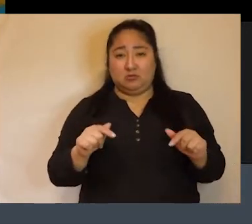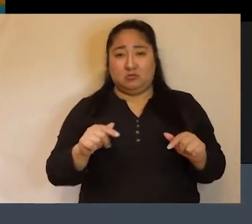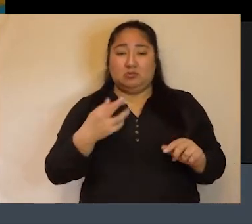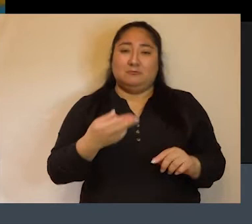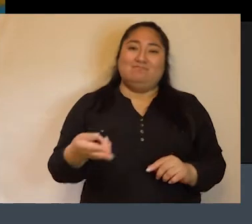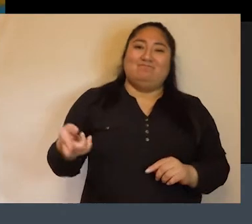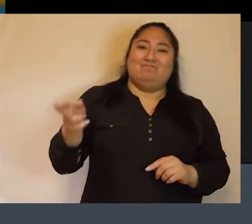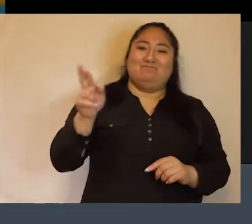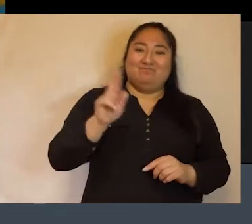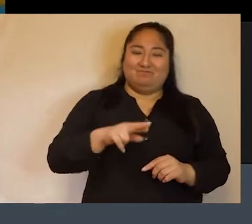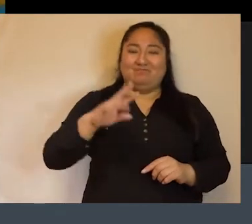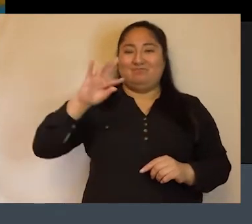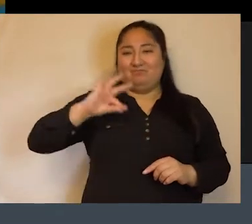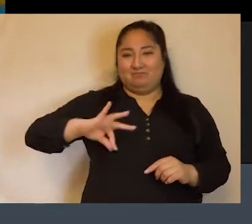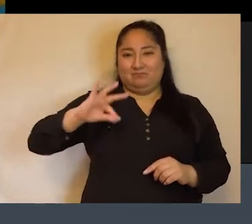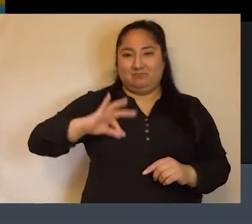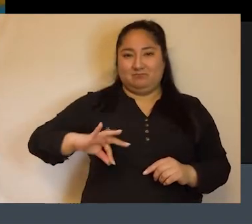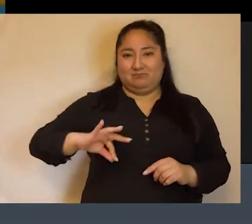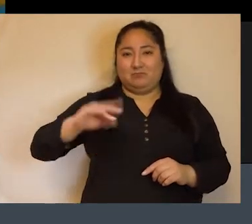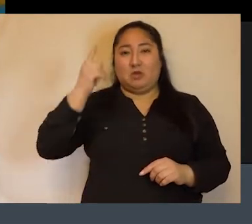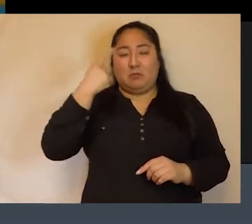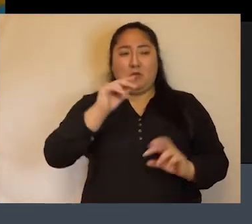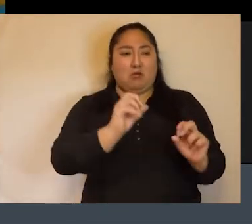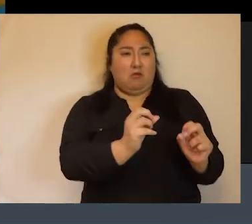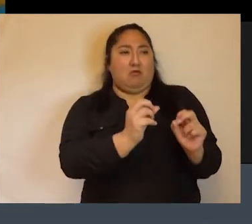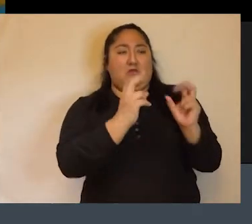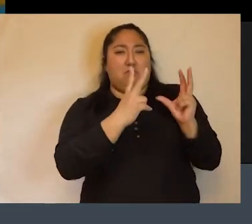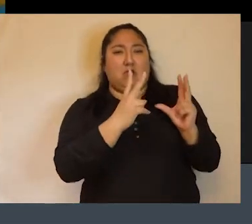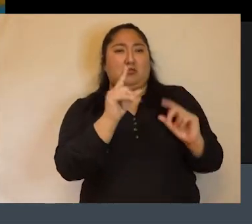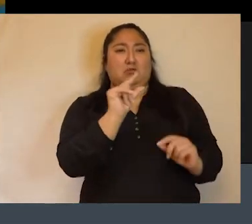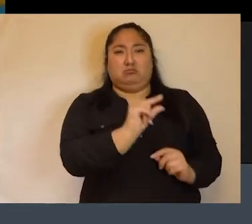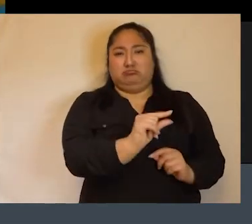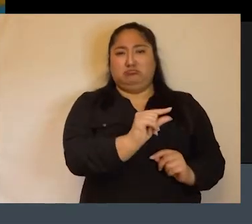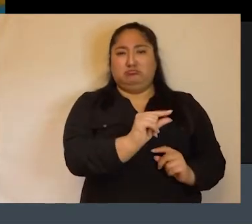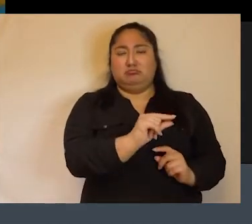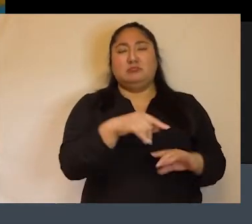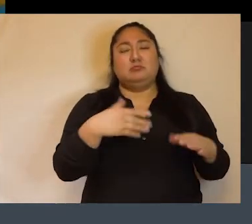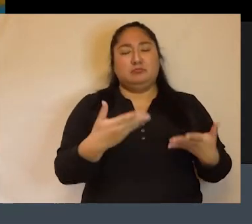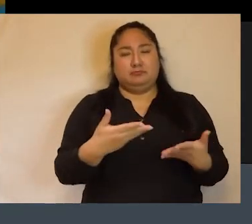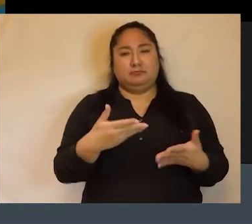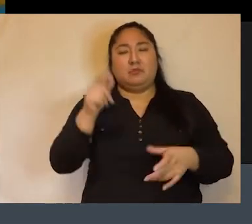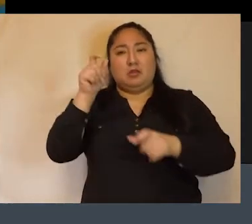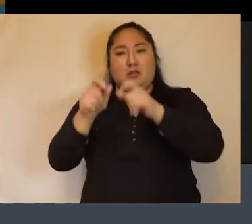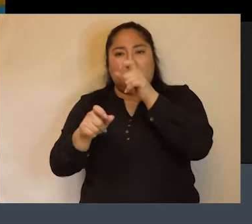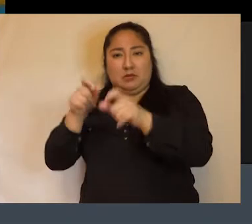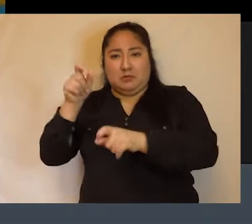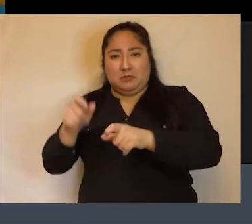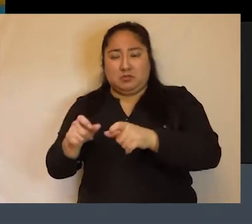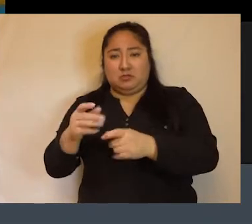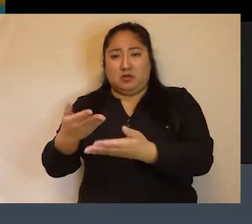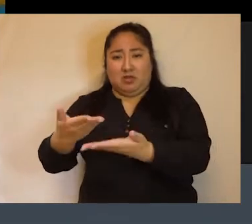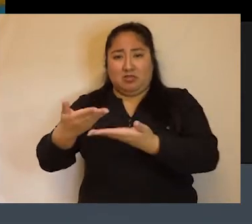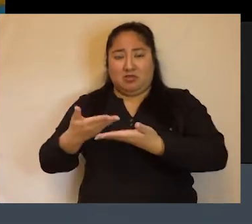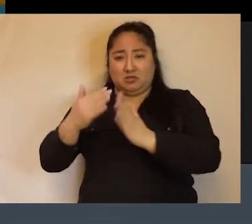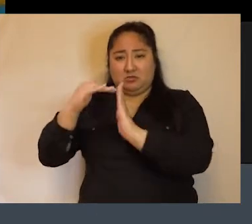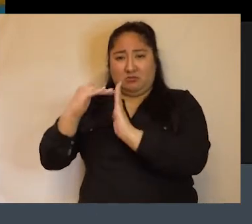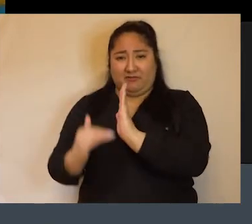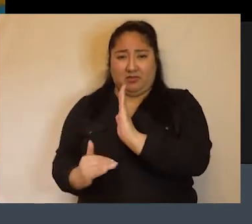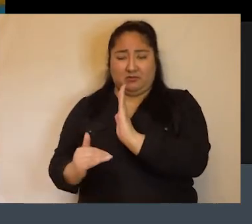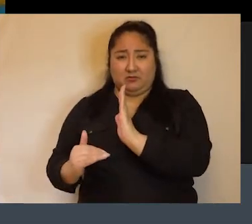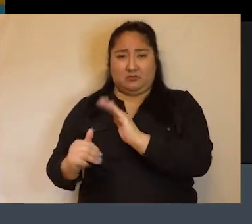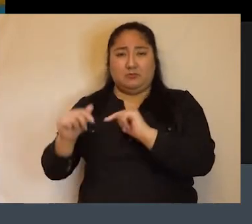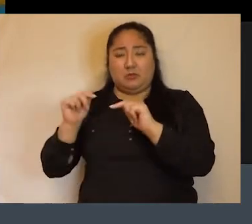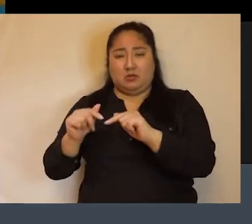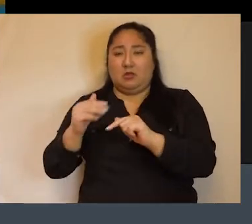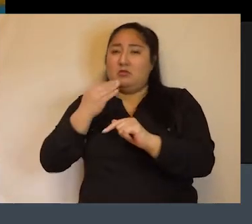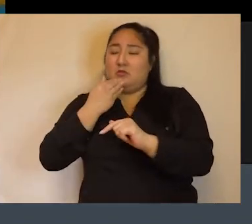obviamente eso va a replicarse en las pensiones, pero van a ser impactos relativamente acotados. Para aquellos que tienen ingresos más bajos